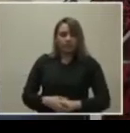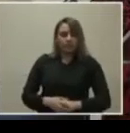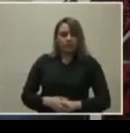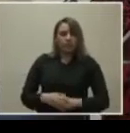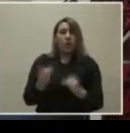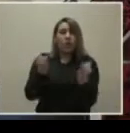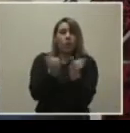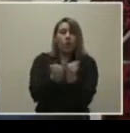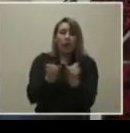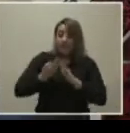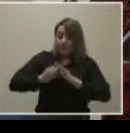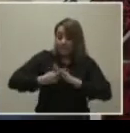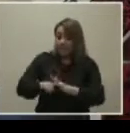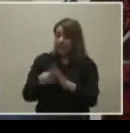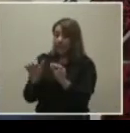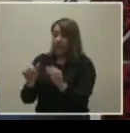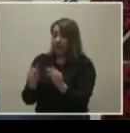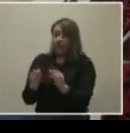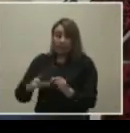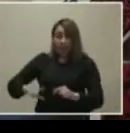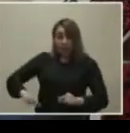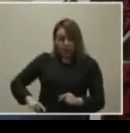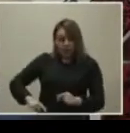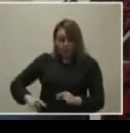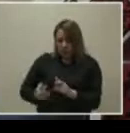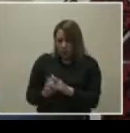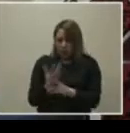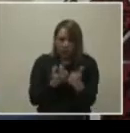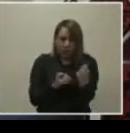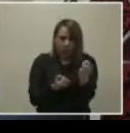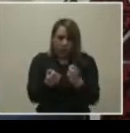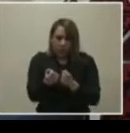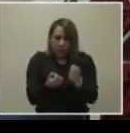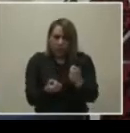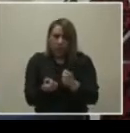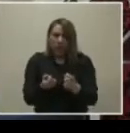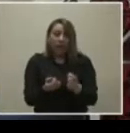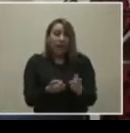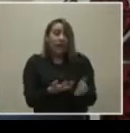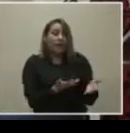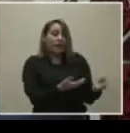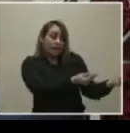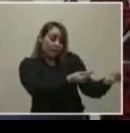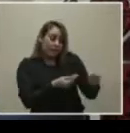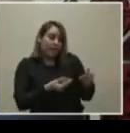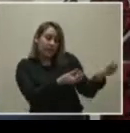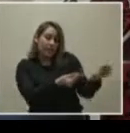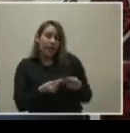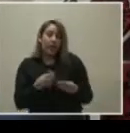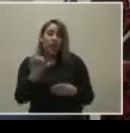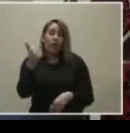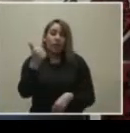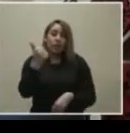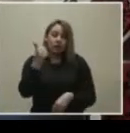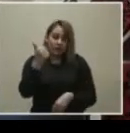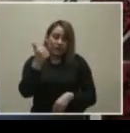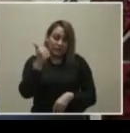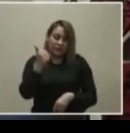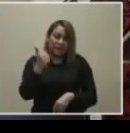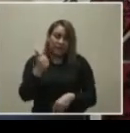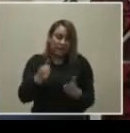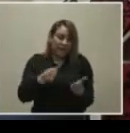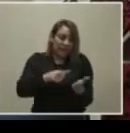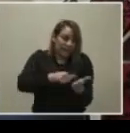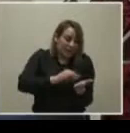desde que inició esta administración, gobernadora, se han recibido 11 solicitudes de protección para ingreso